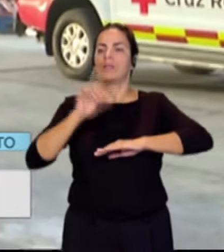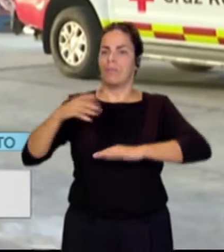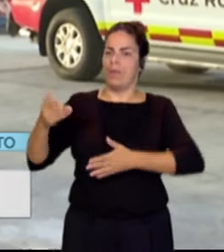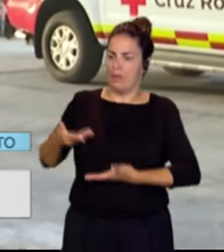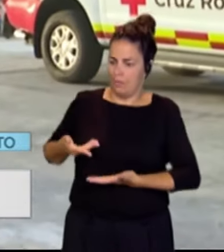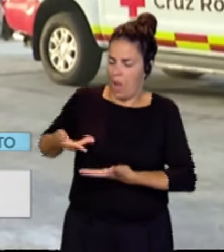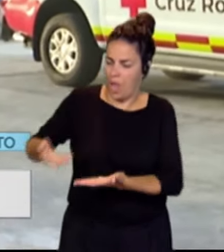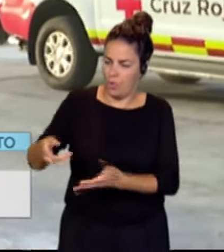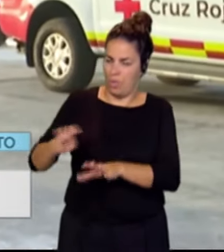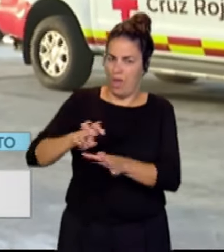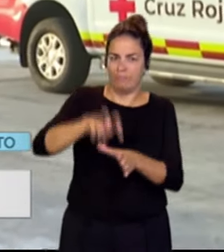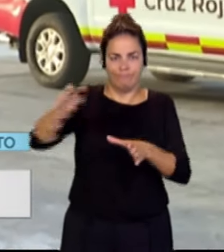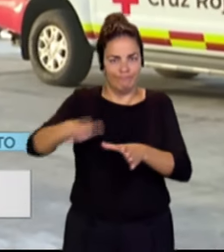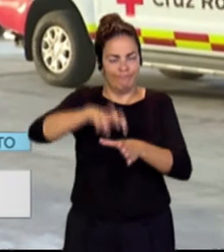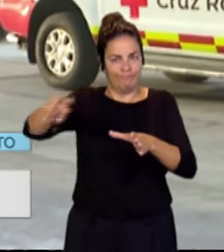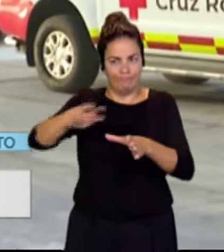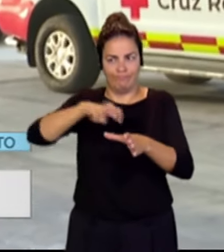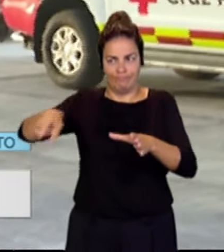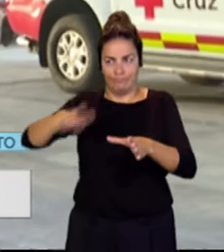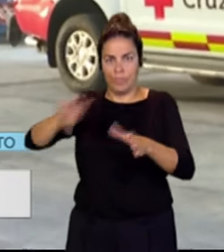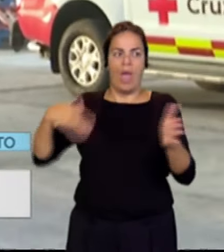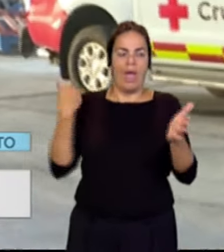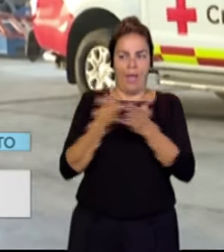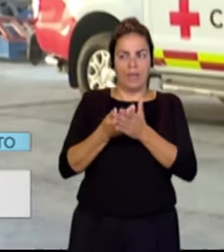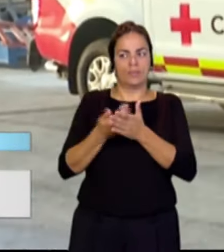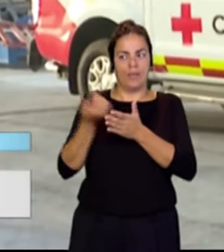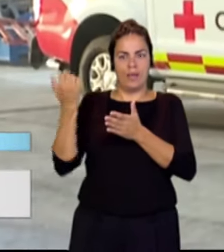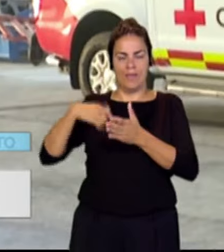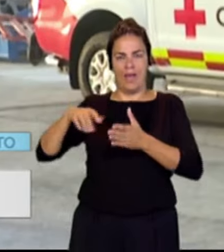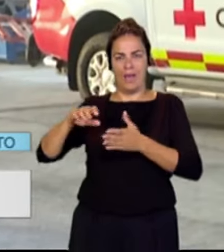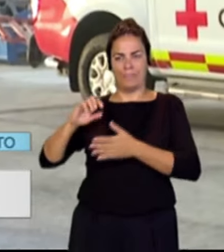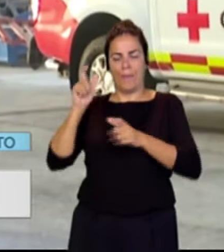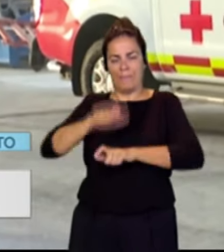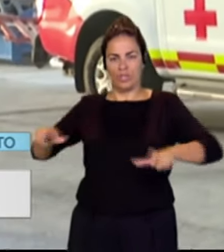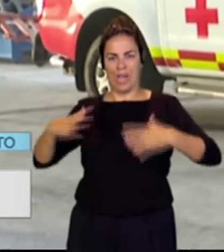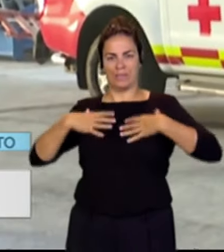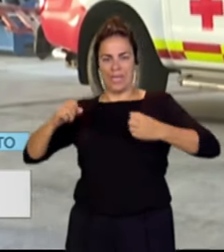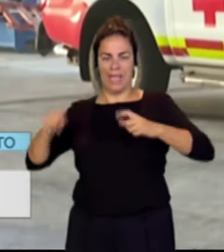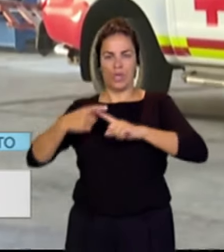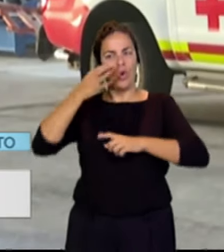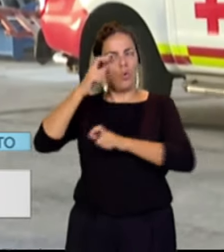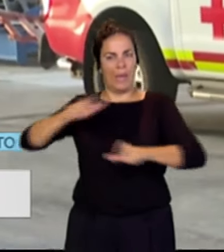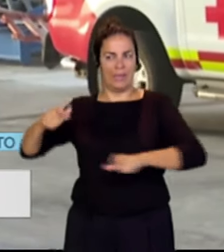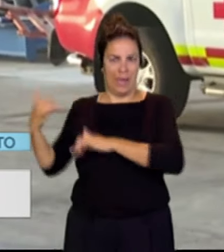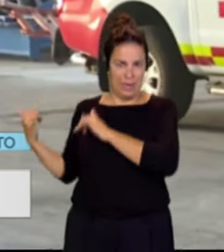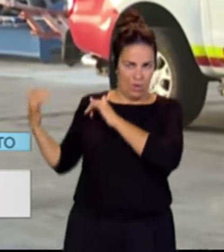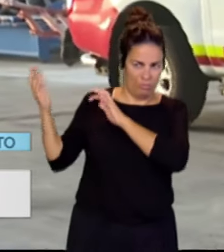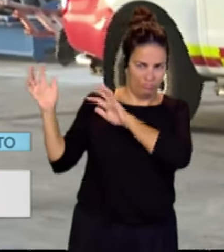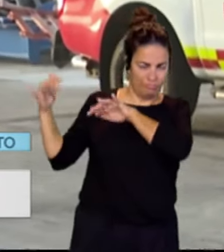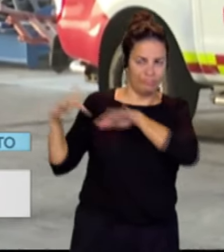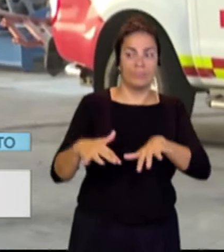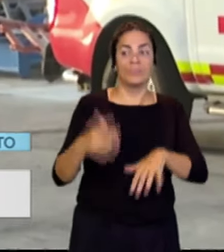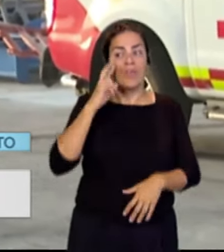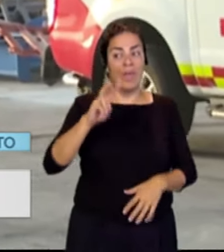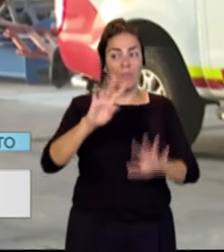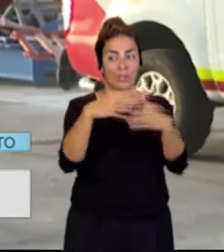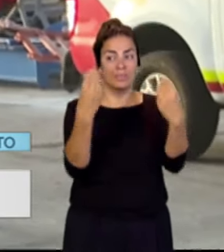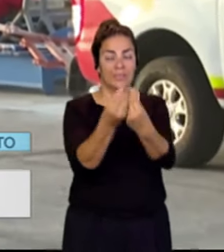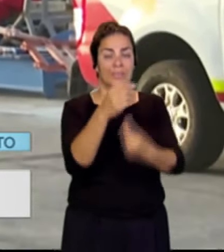desembarcar mientras llegaba Pues todo el dispositivo sanitario Y humanitario los estamos viendo son 37 personas